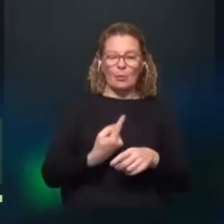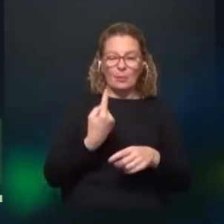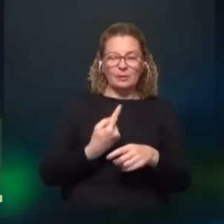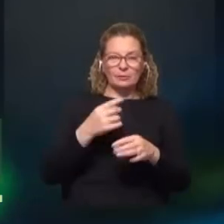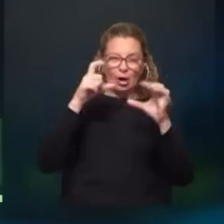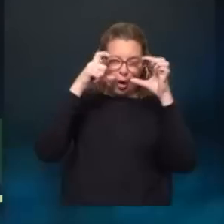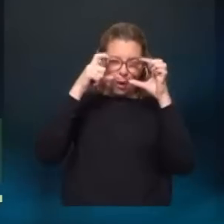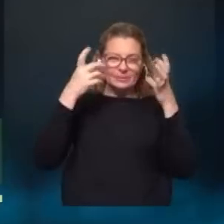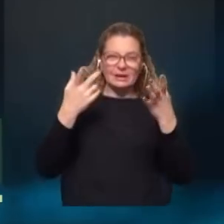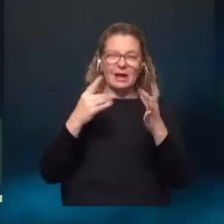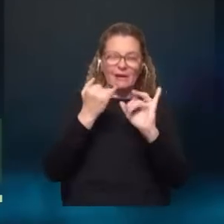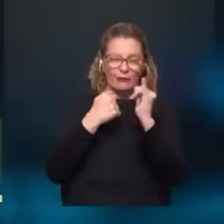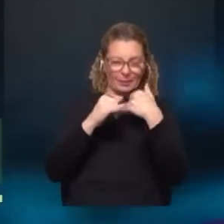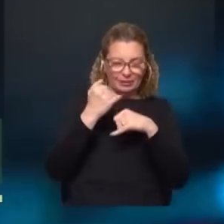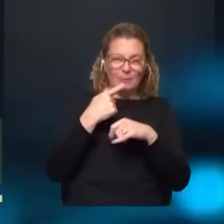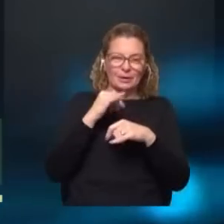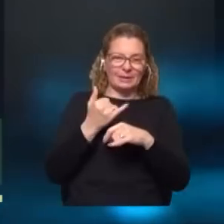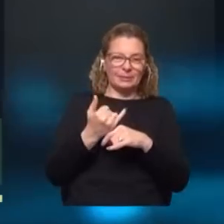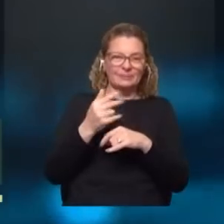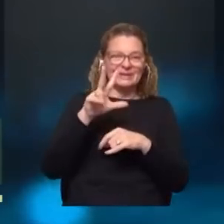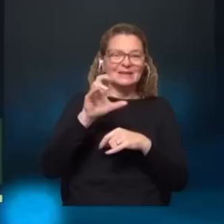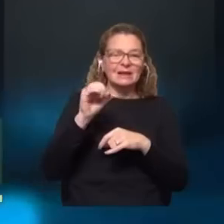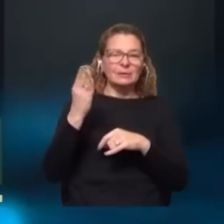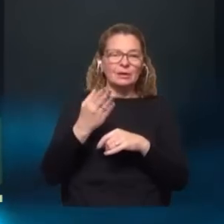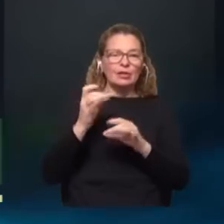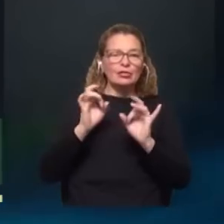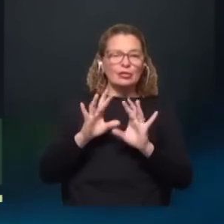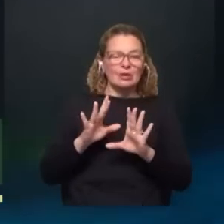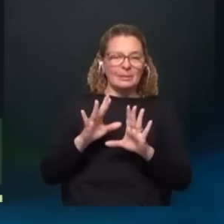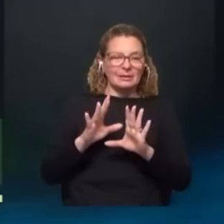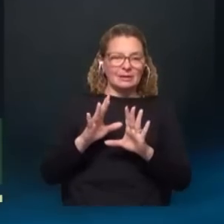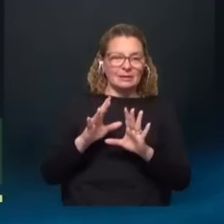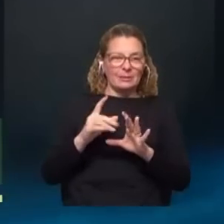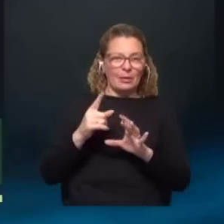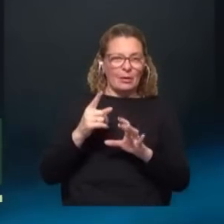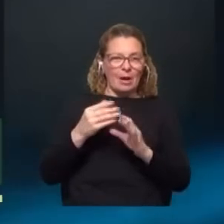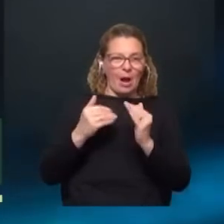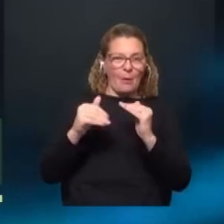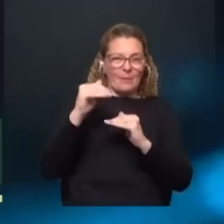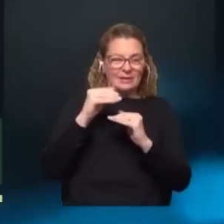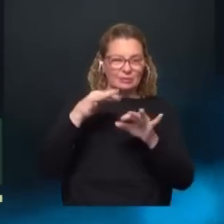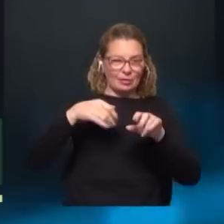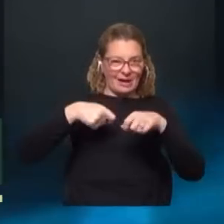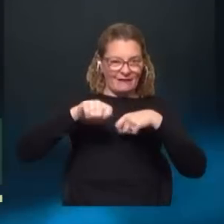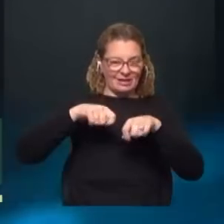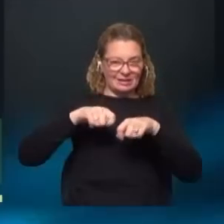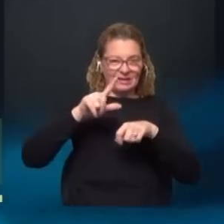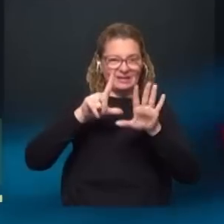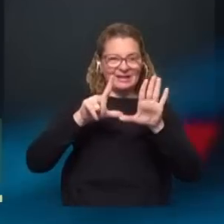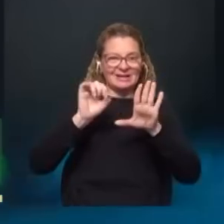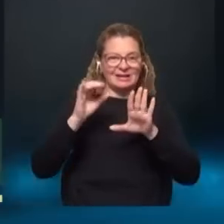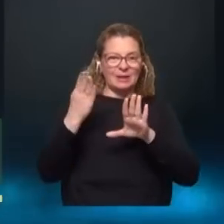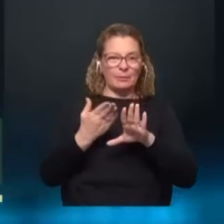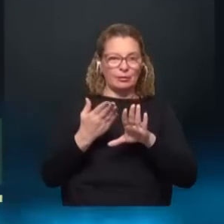ópticas ese tipo de información tenemos que solamente el 30% de los rubros están experimentando Un aumento de sus ventas O sea que el 70%